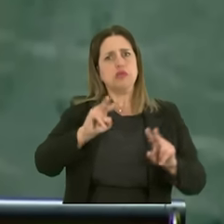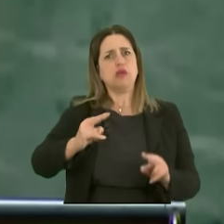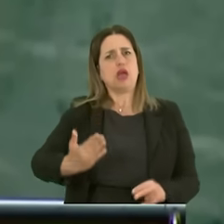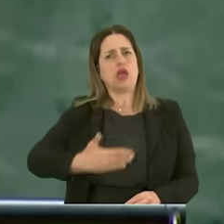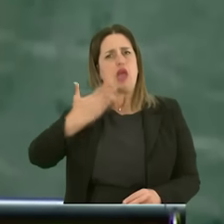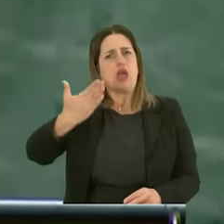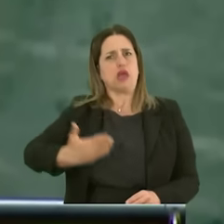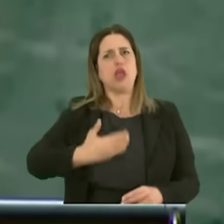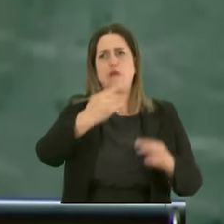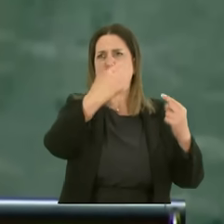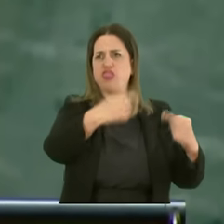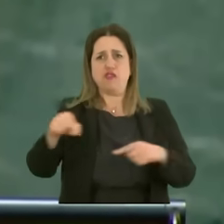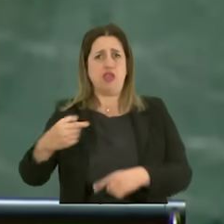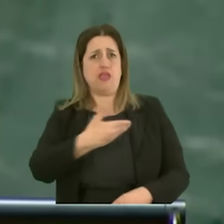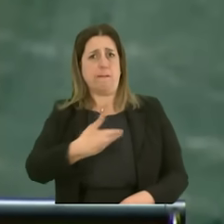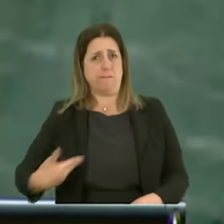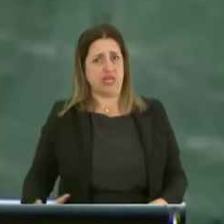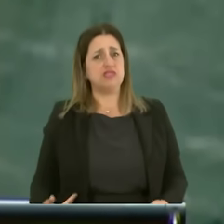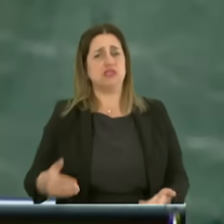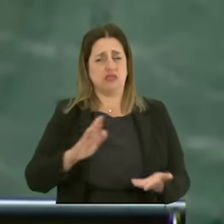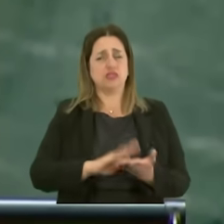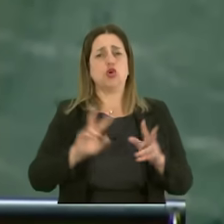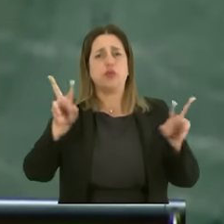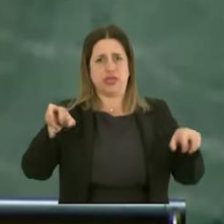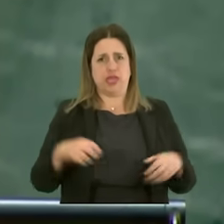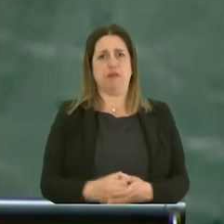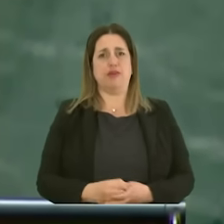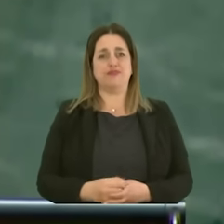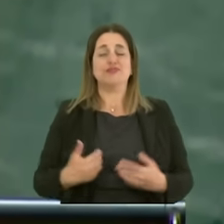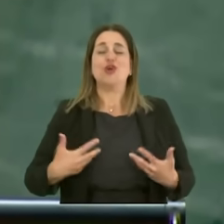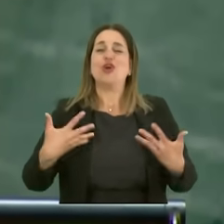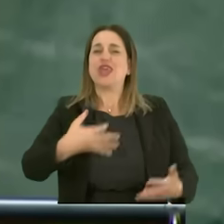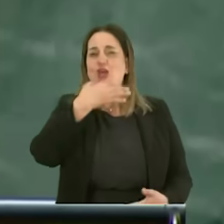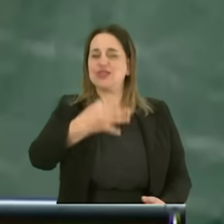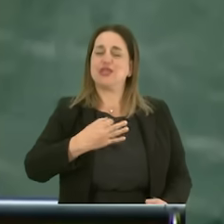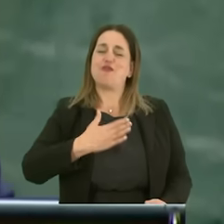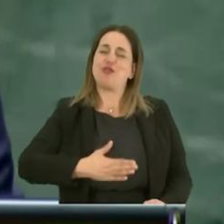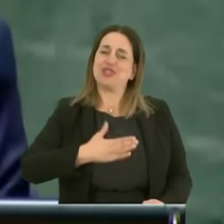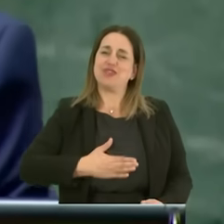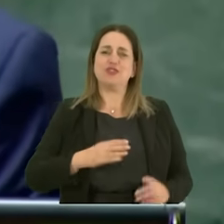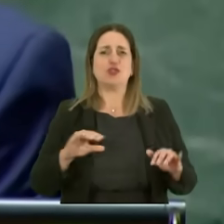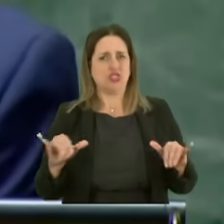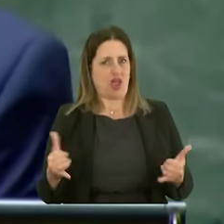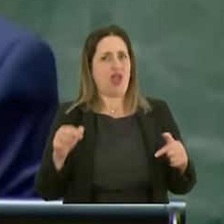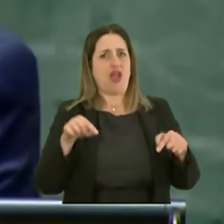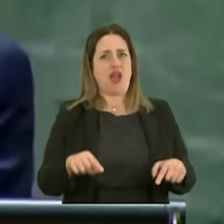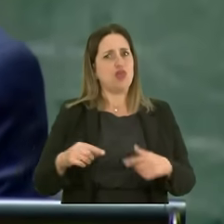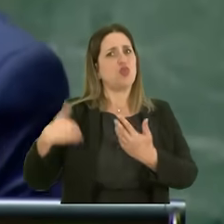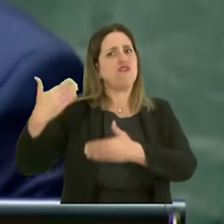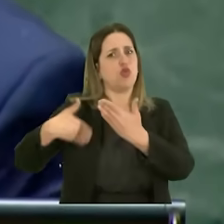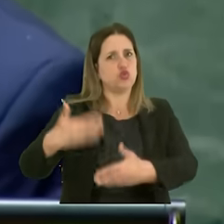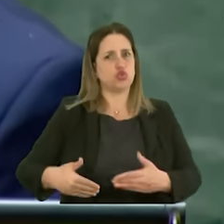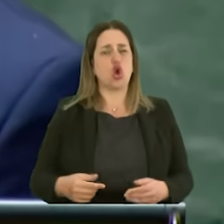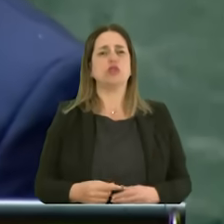distintos jefes de estado al respecto bueno con satisfacción puedo decir que ha habido una